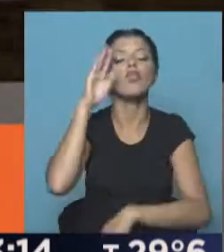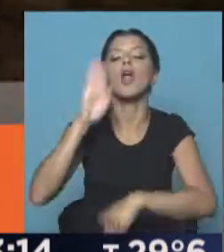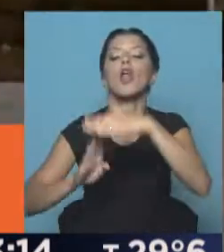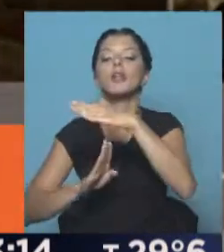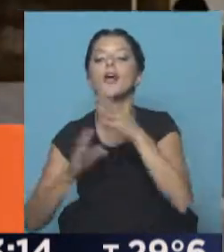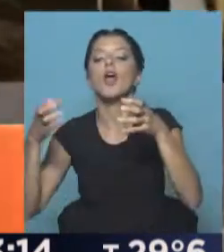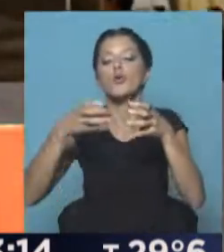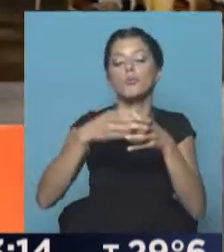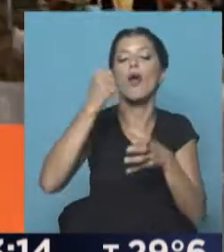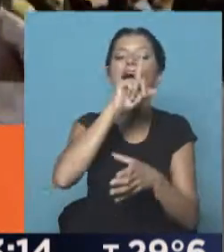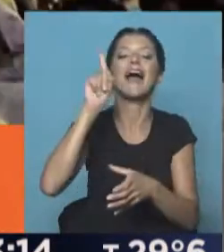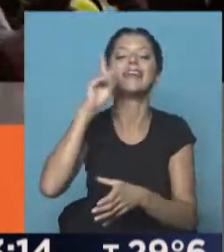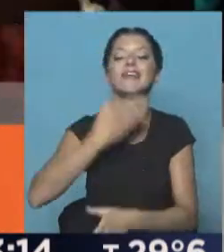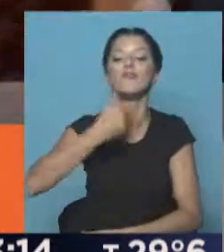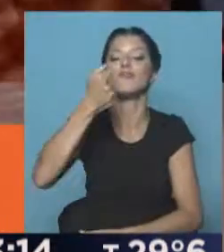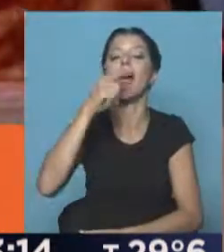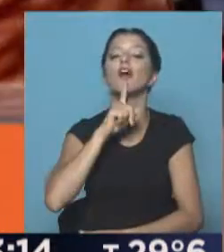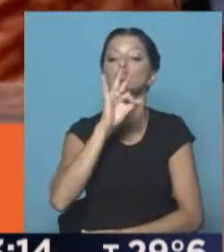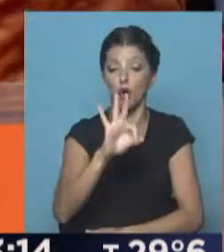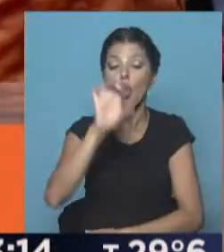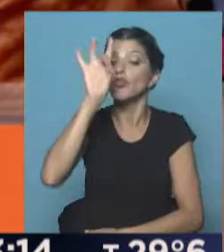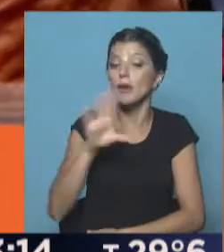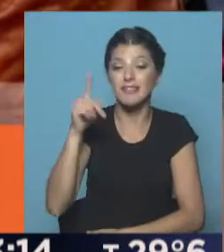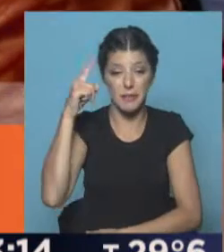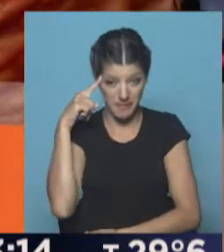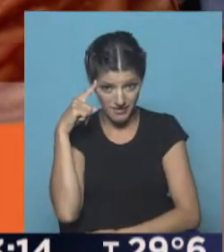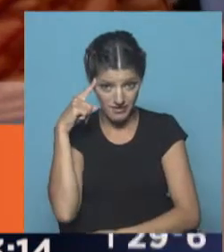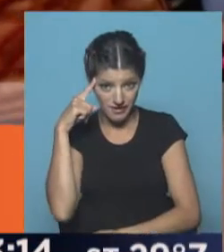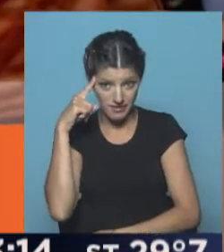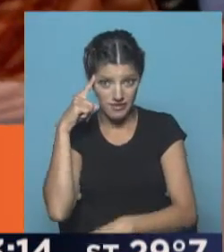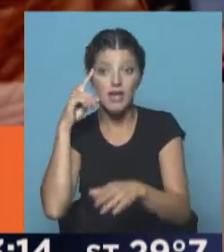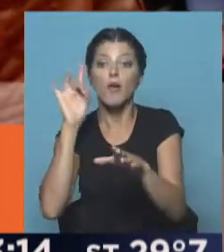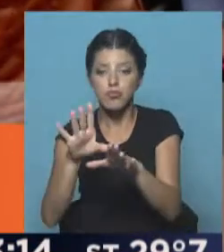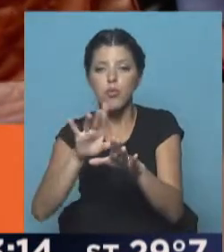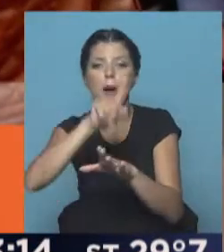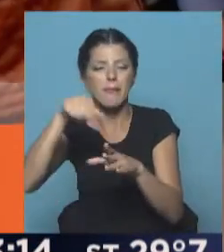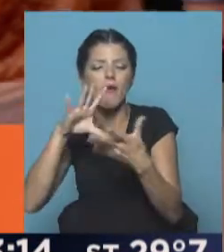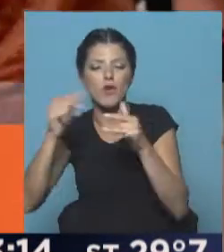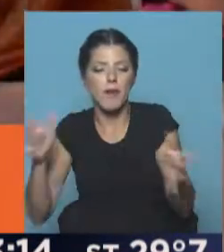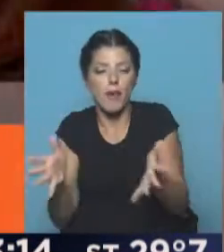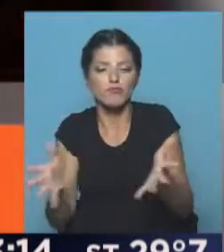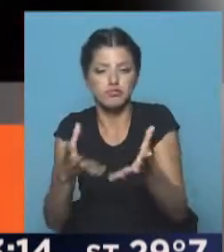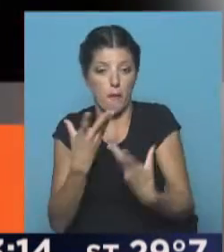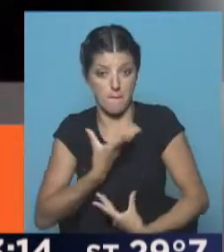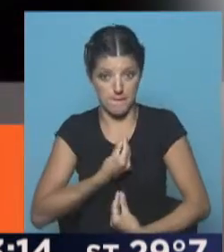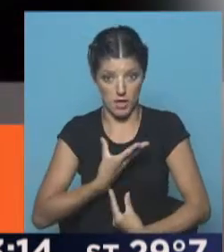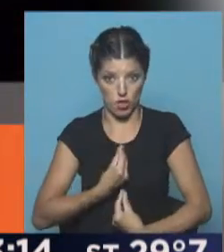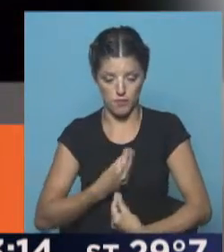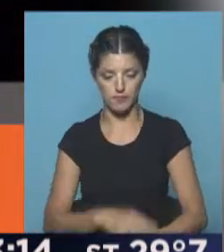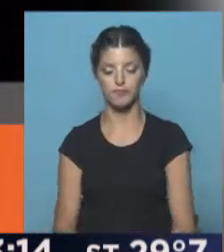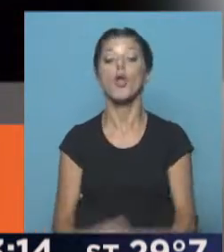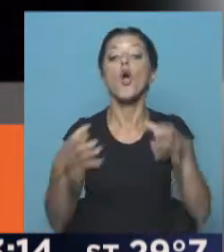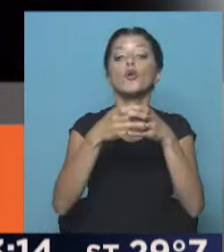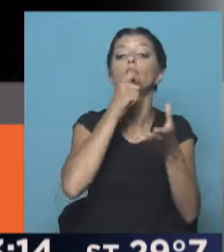autoproclamado califato. Solo importa su eficacia para infringir terror. La consultora